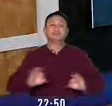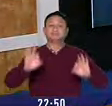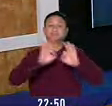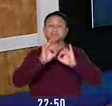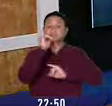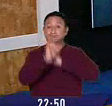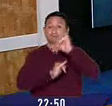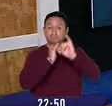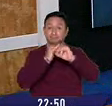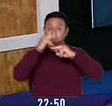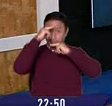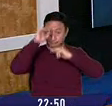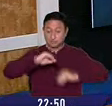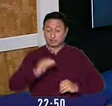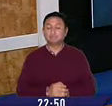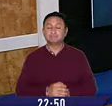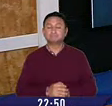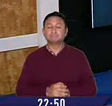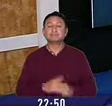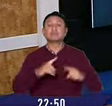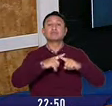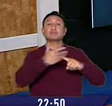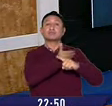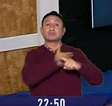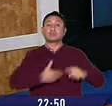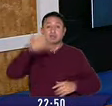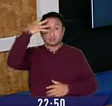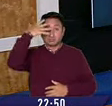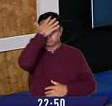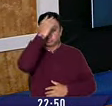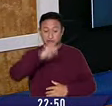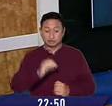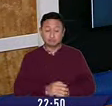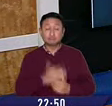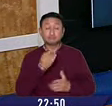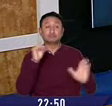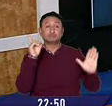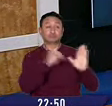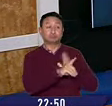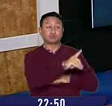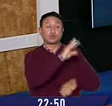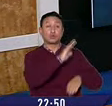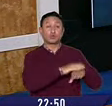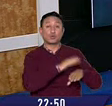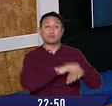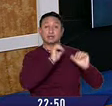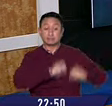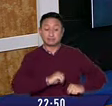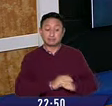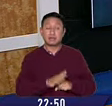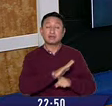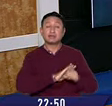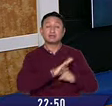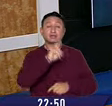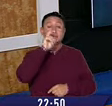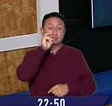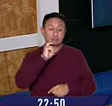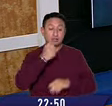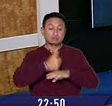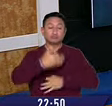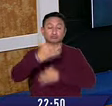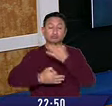Destacado del acontecer internacional, el expresidente Donald Trump ha sido declarado culpable de abuso sexual por un jurado